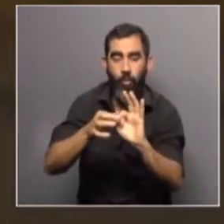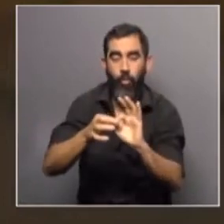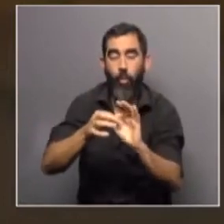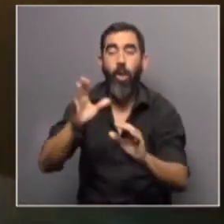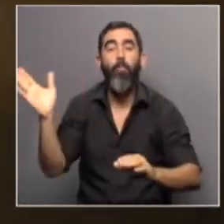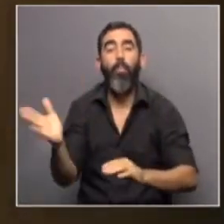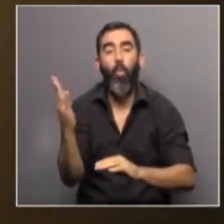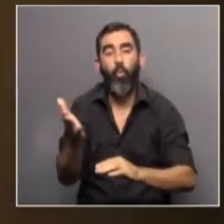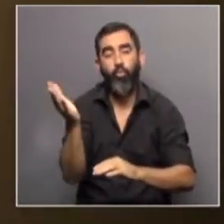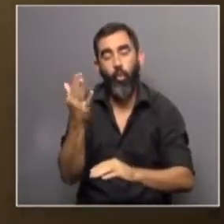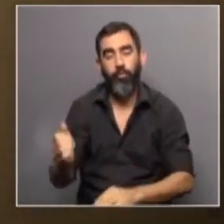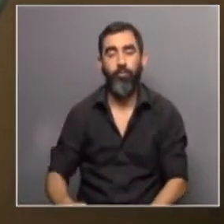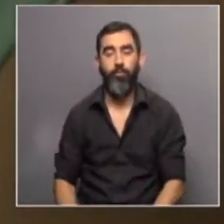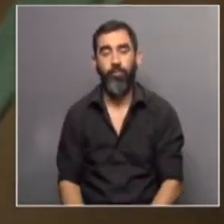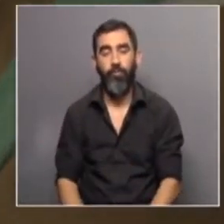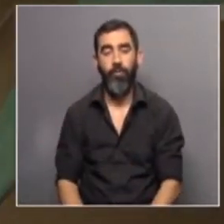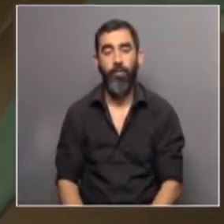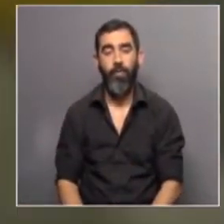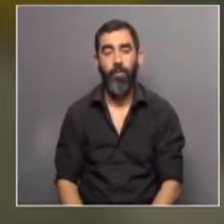sector productivo.